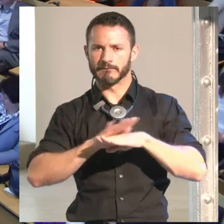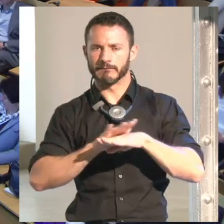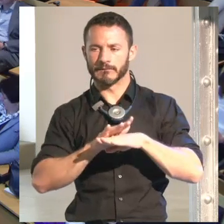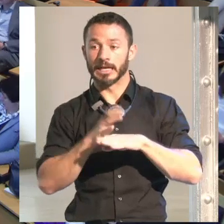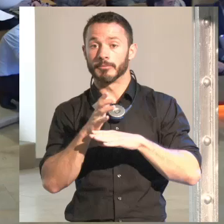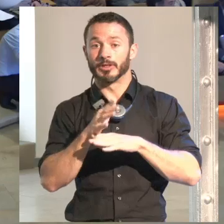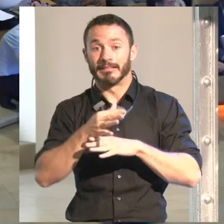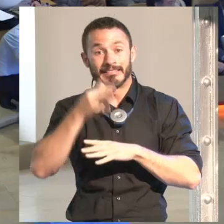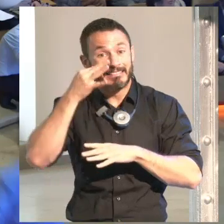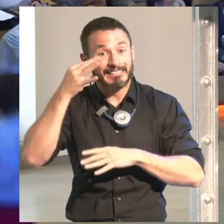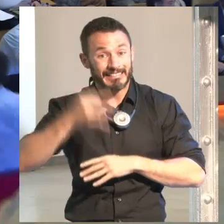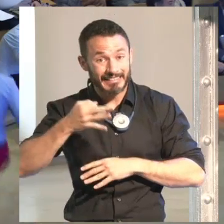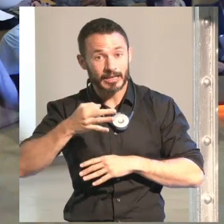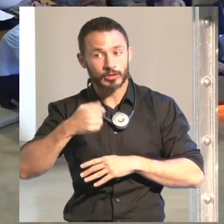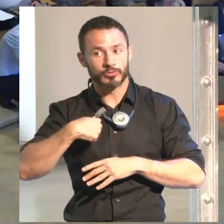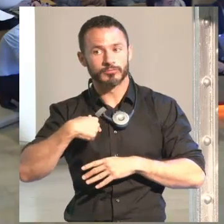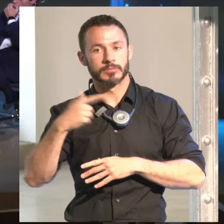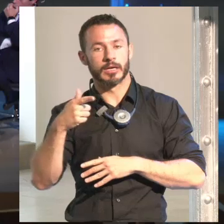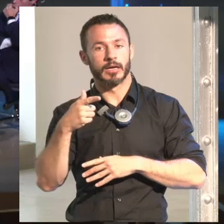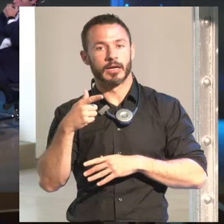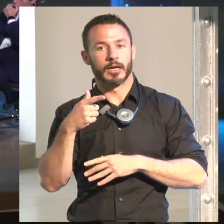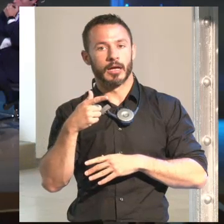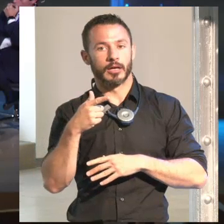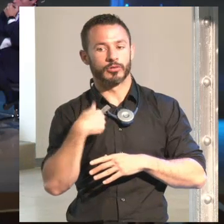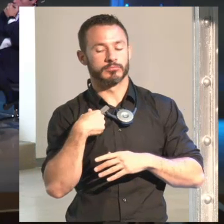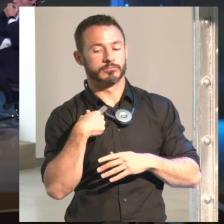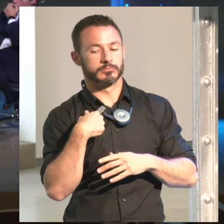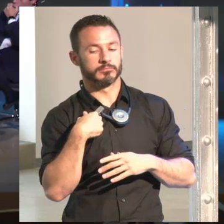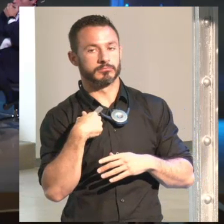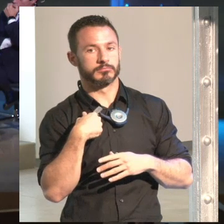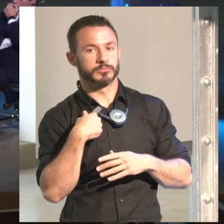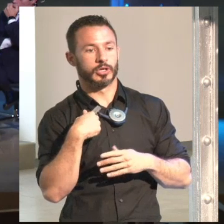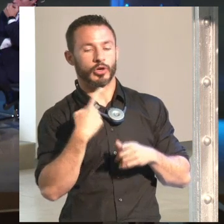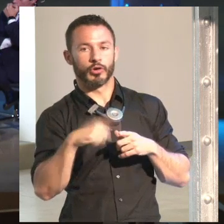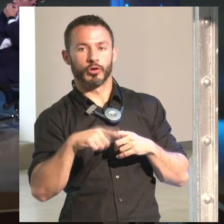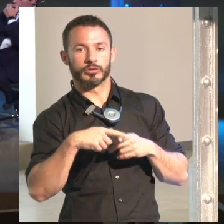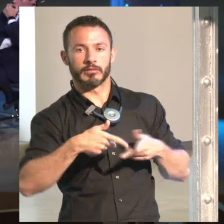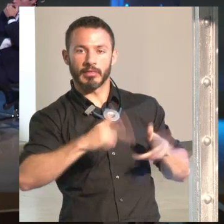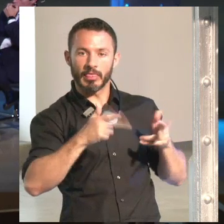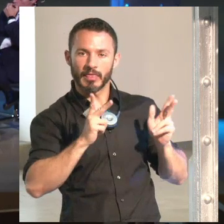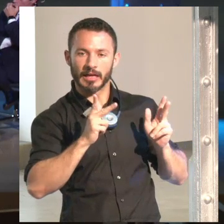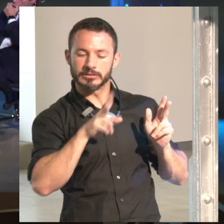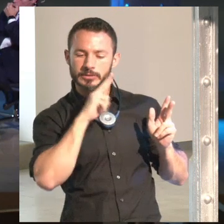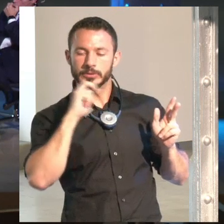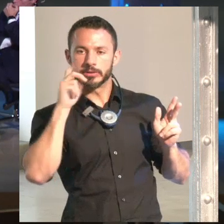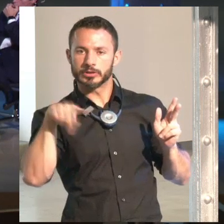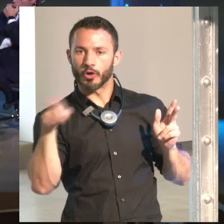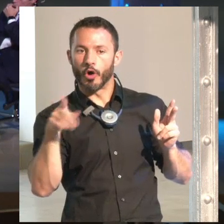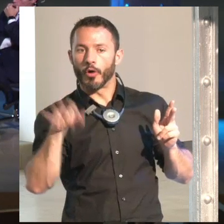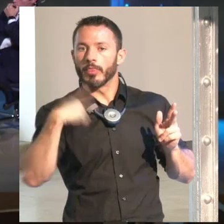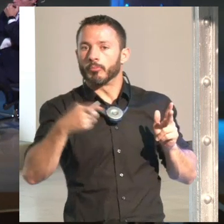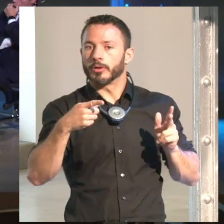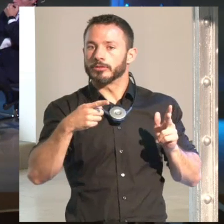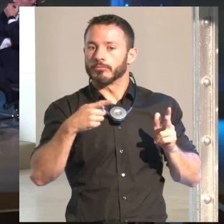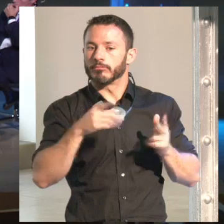si le estoy dando el valor suficiente a lo que estoy dando y qué usos estoy haciendo o se está haciendo con esa información que quizá